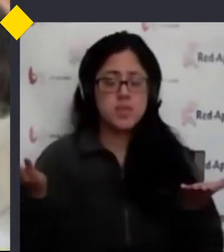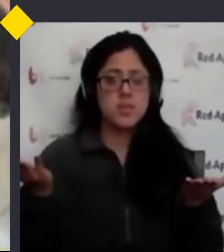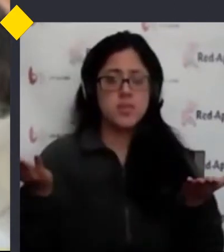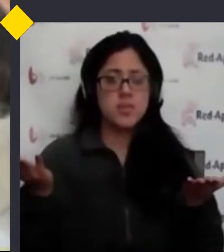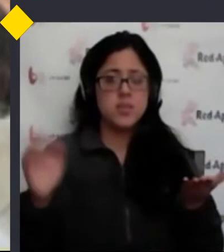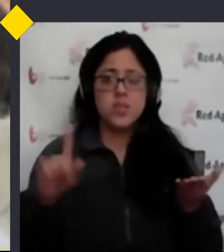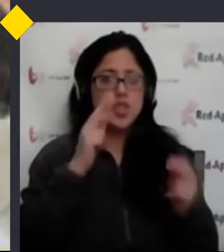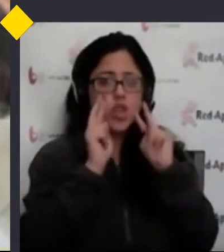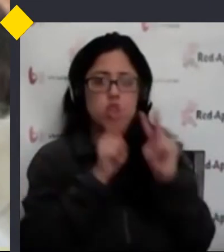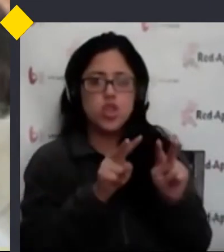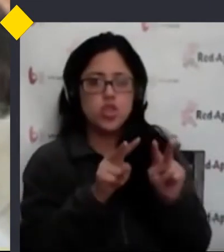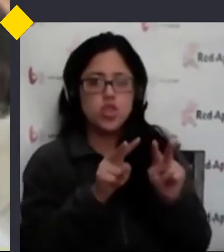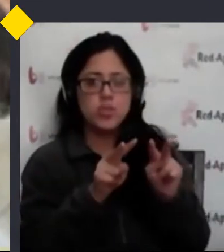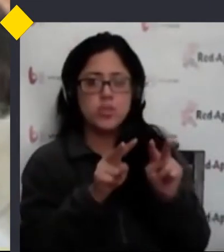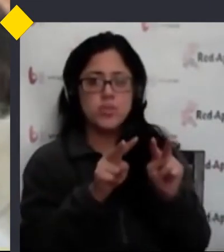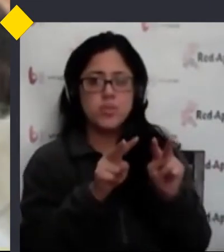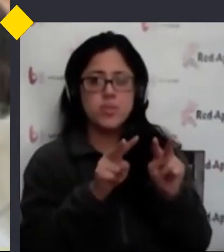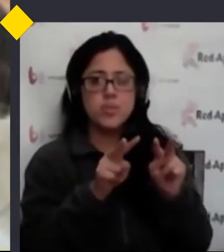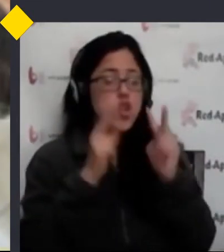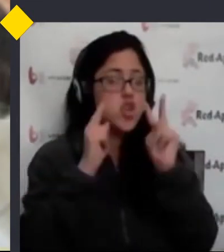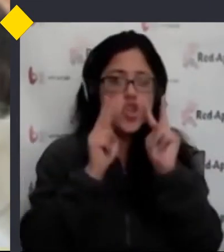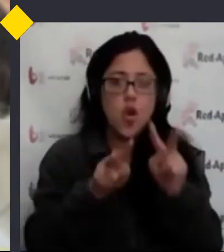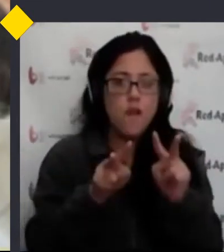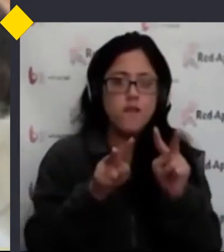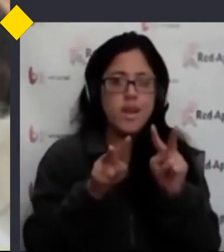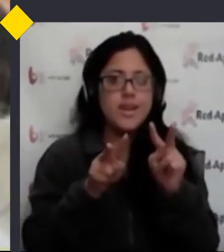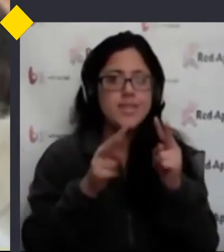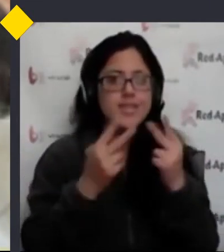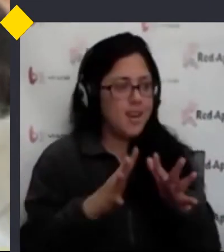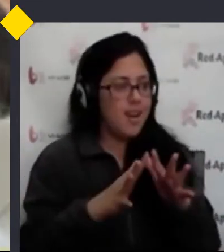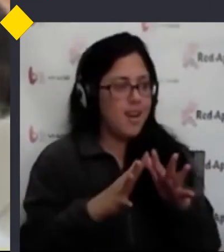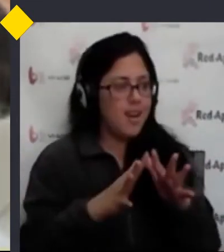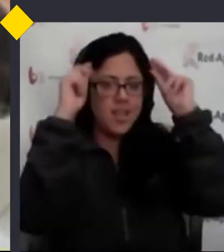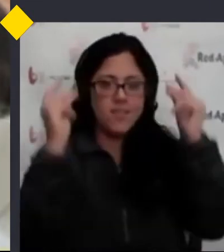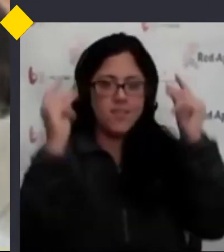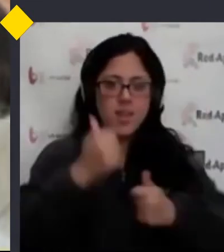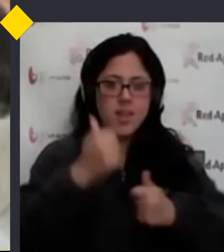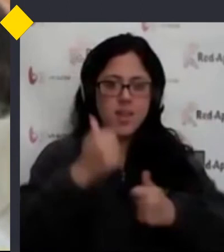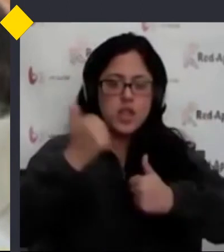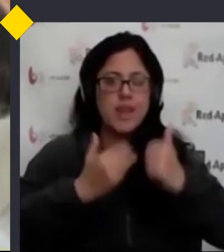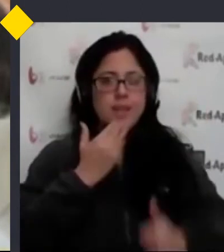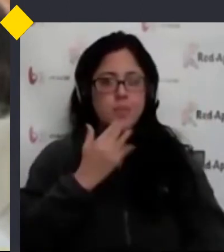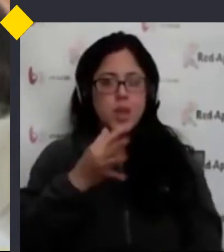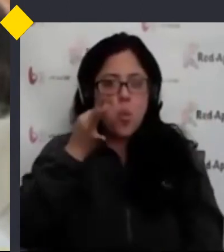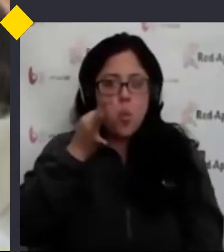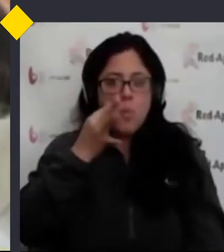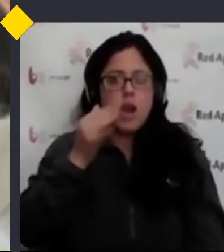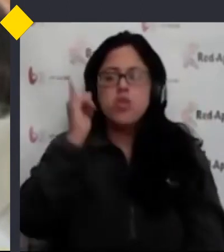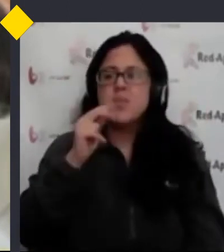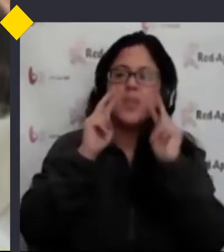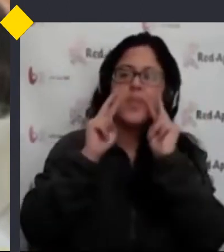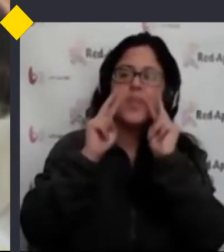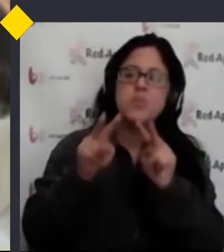conocen, no ven el potencial profesional y el potencial humano que tienen las personas. Siempre ven la barrera de que tengo